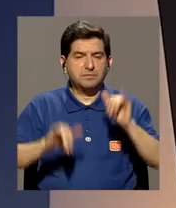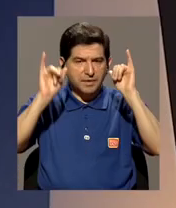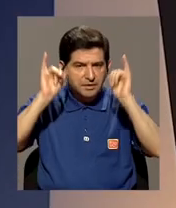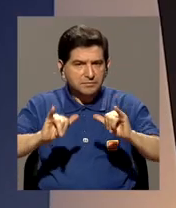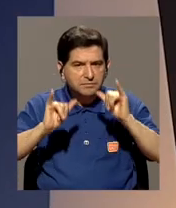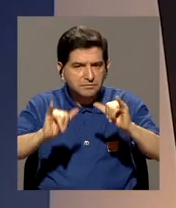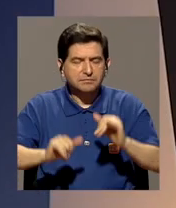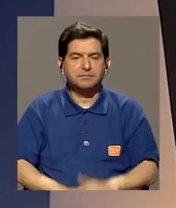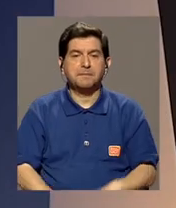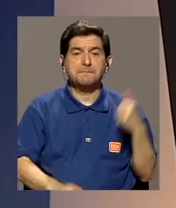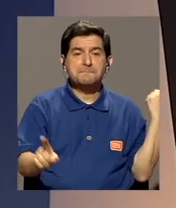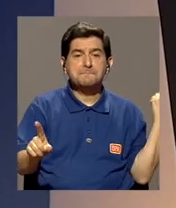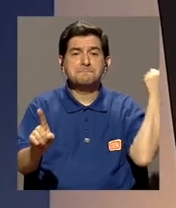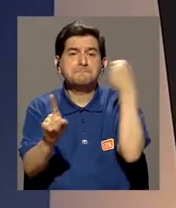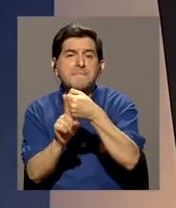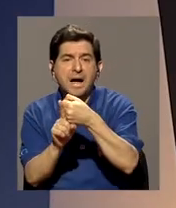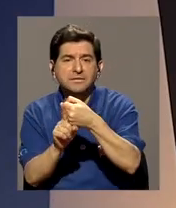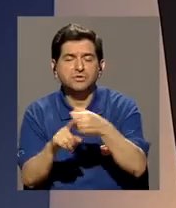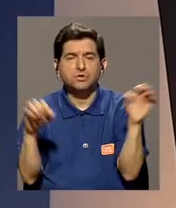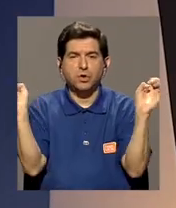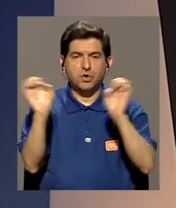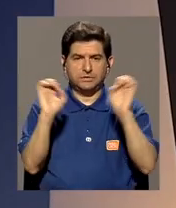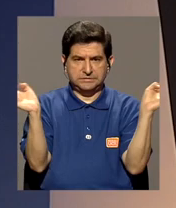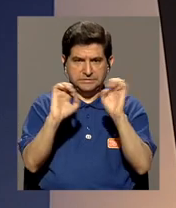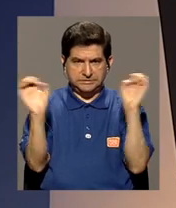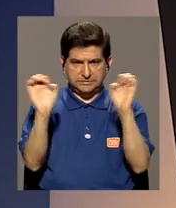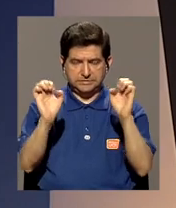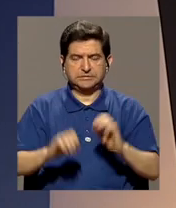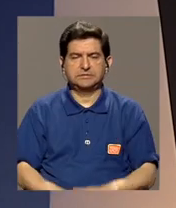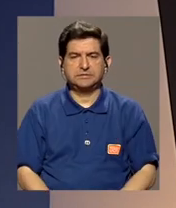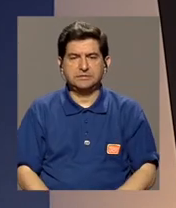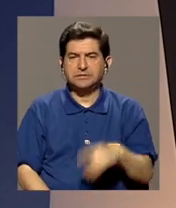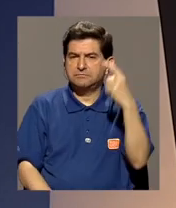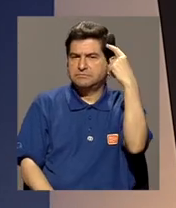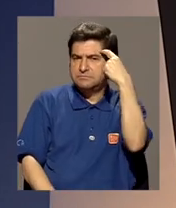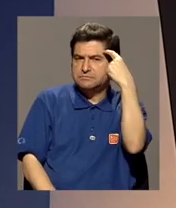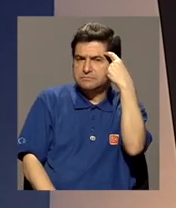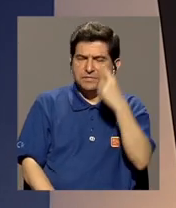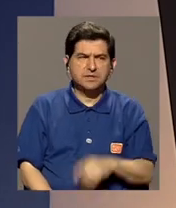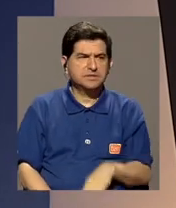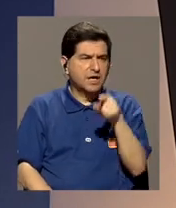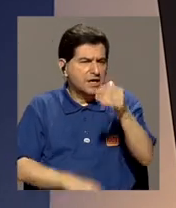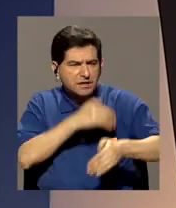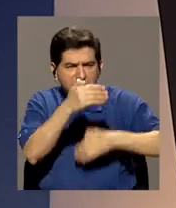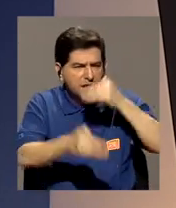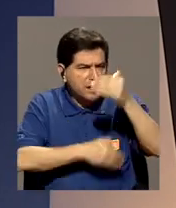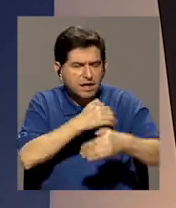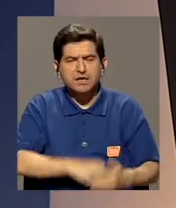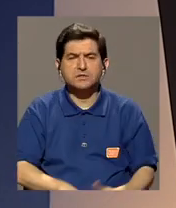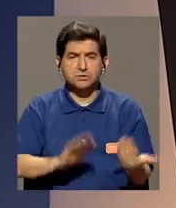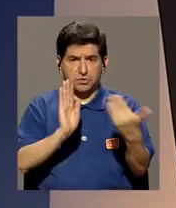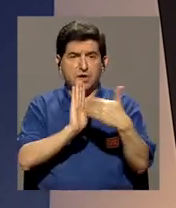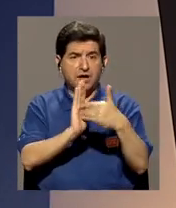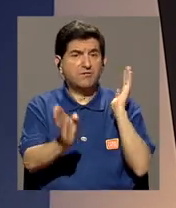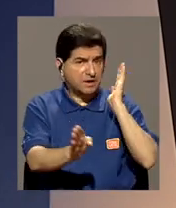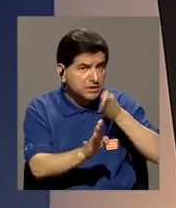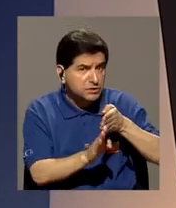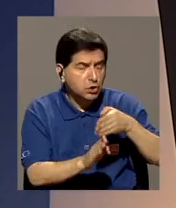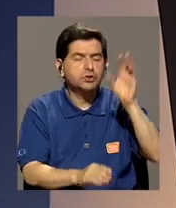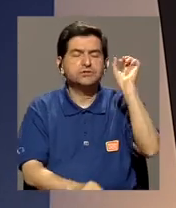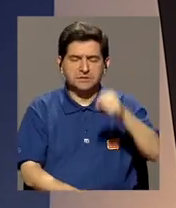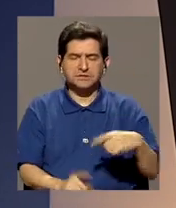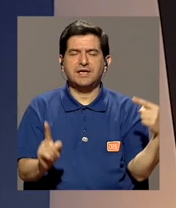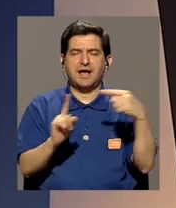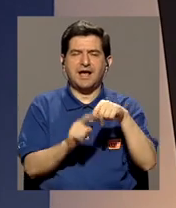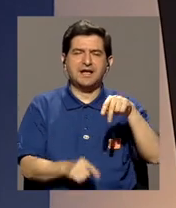el impacto de la energía este para para estos procesos tiene afectación directa que siga algunos